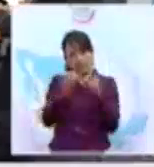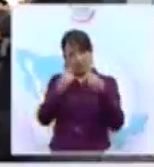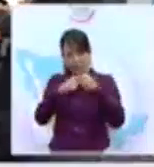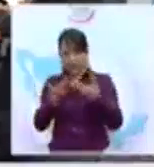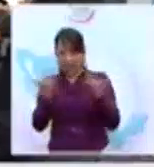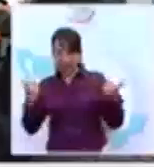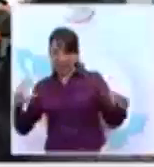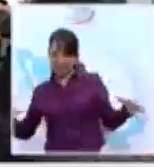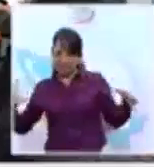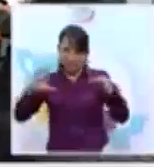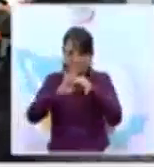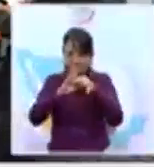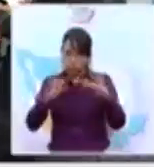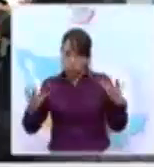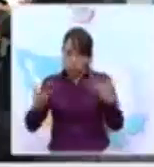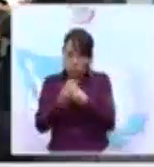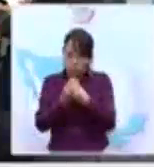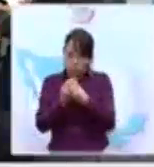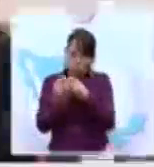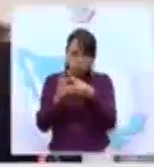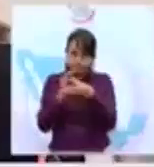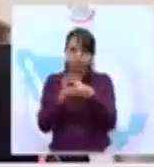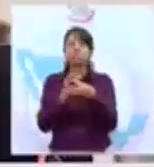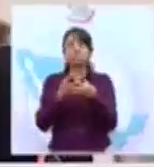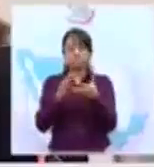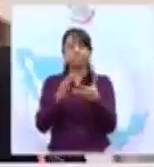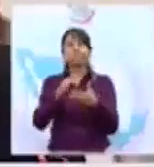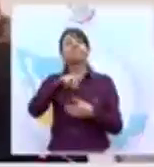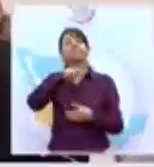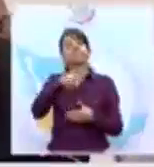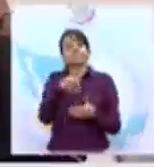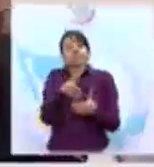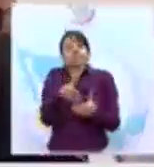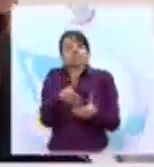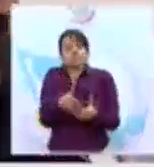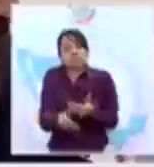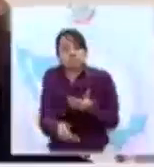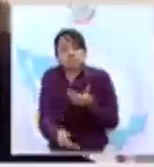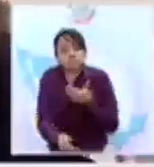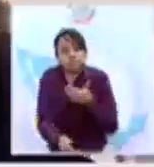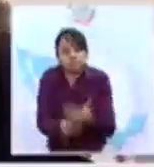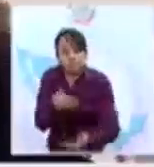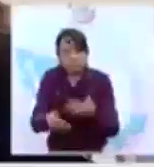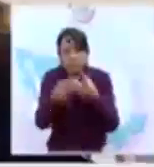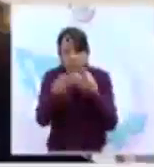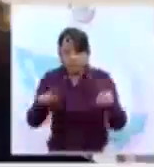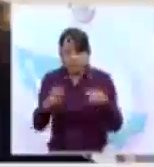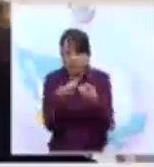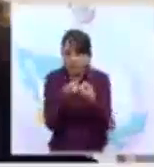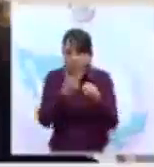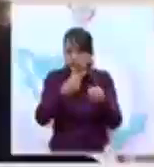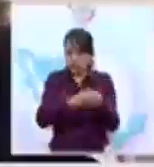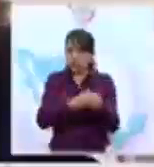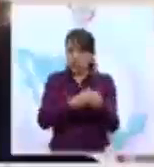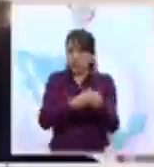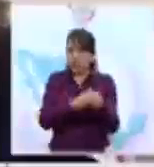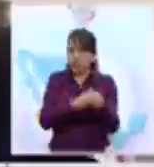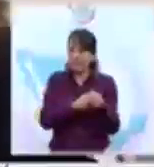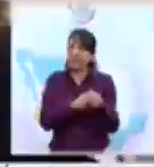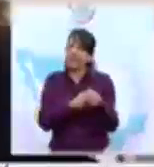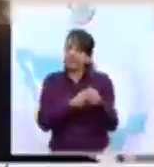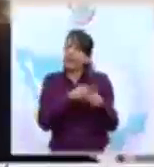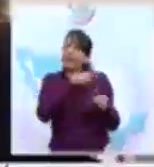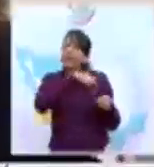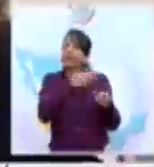el hecho de pasar por el tamizaje plural de la Comisión Nacional de Desarrollo Social, que finalmente era quien designaba a